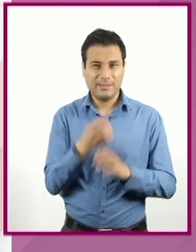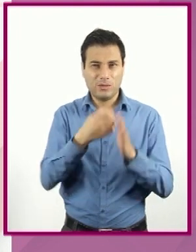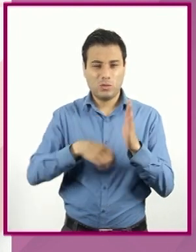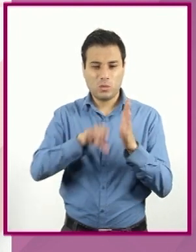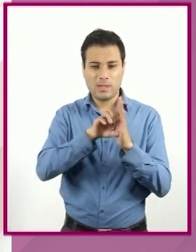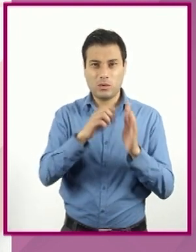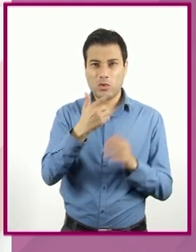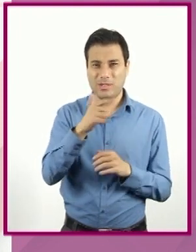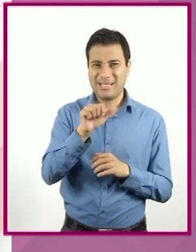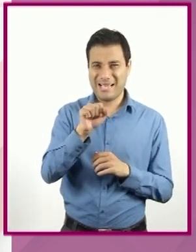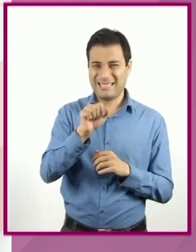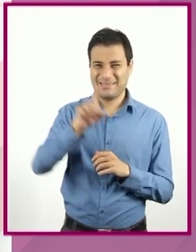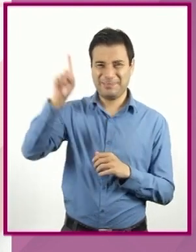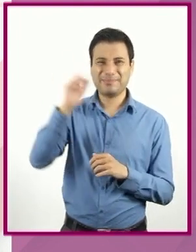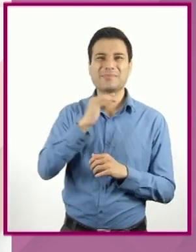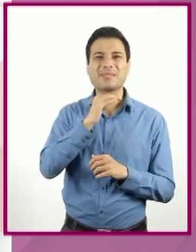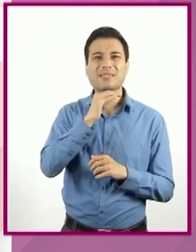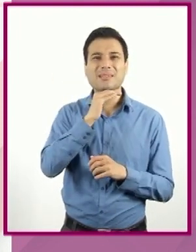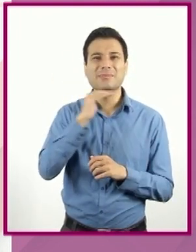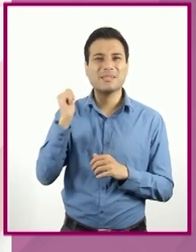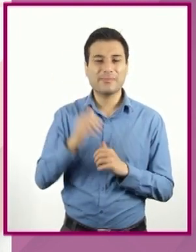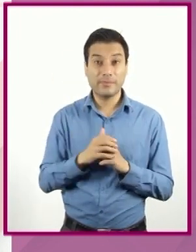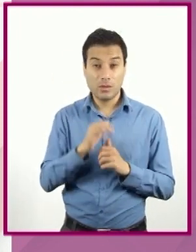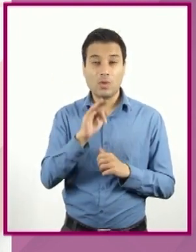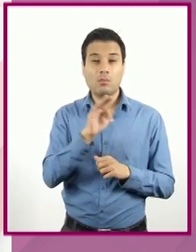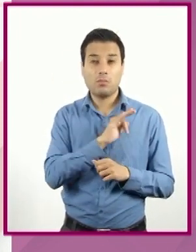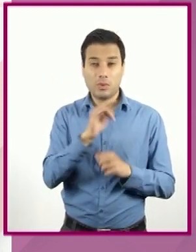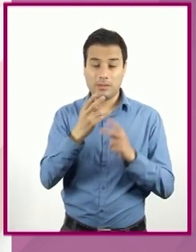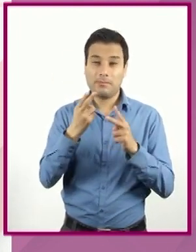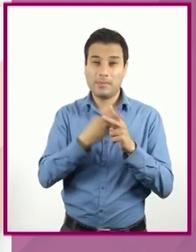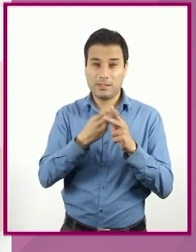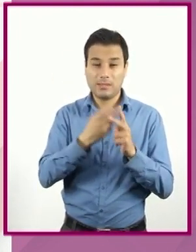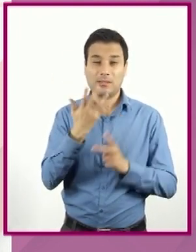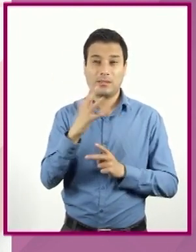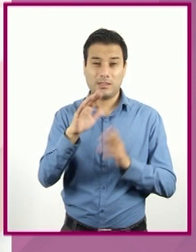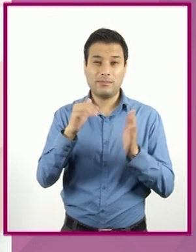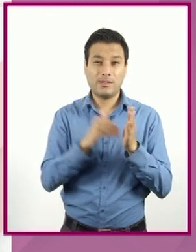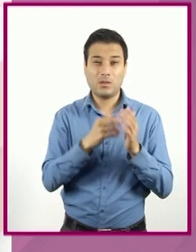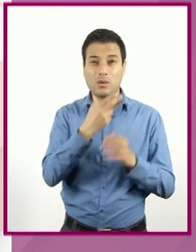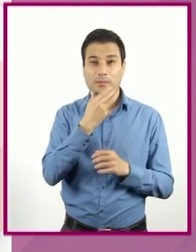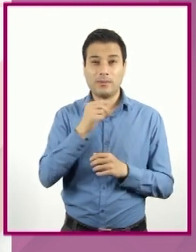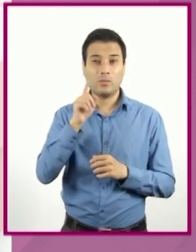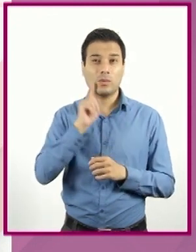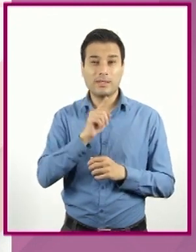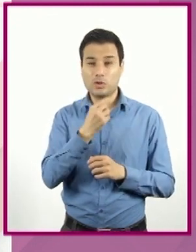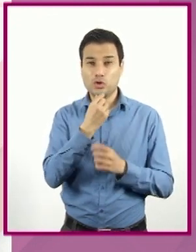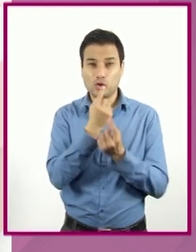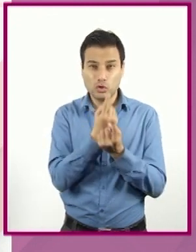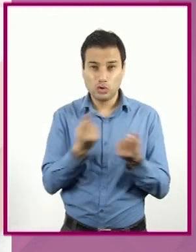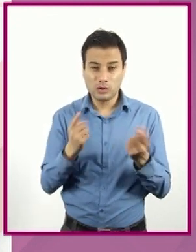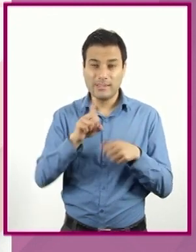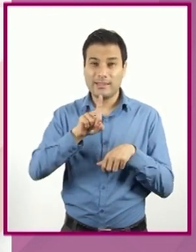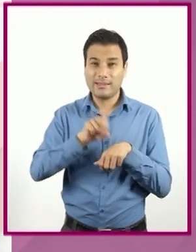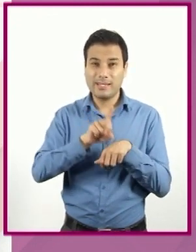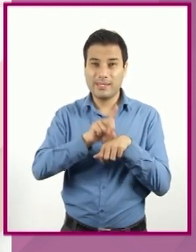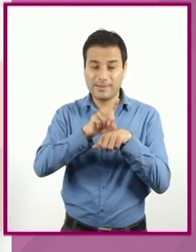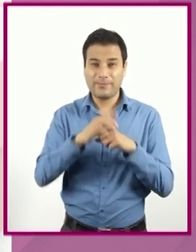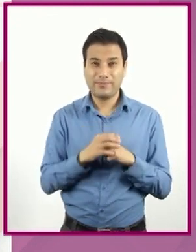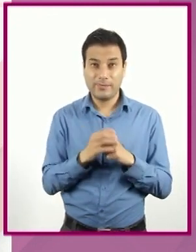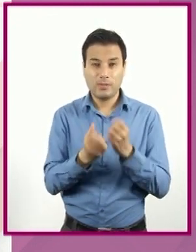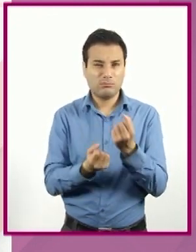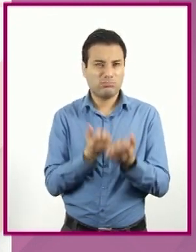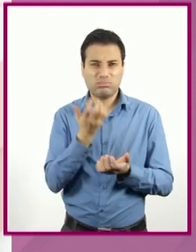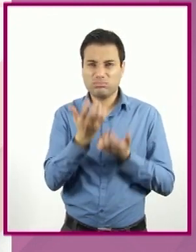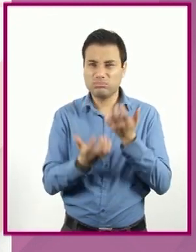de Auschwitz tenían capacidad para matar a 10.000 hombres, mujeres y niños cada día. Los hornos crematorios funcionaban